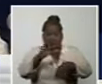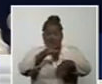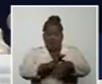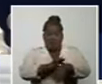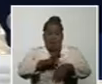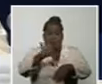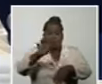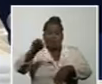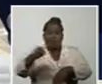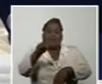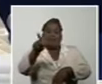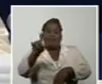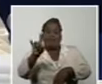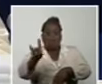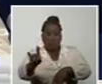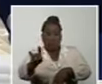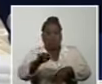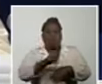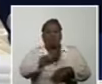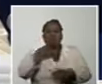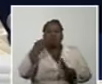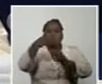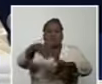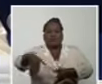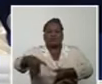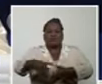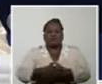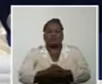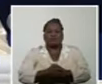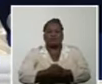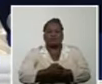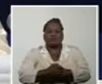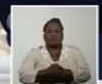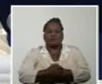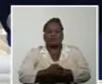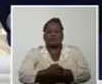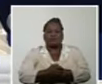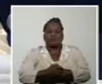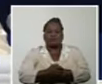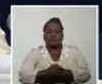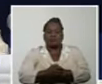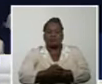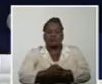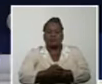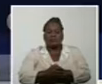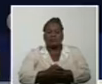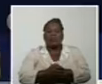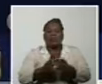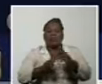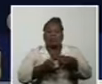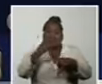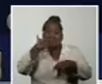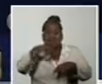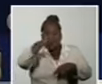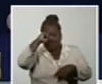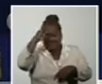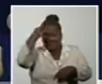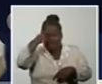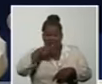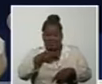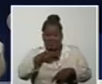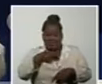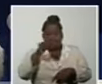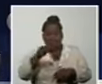4,19%. Ahora, desde el punto de vista de la tasa, que es un dato que también